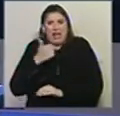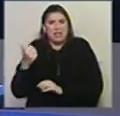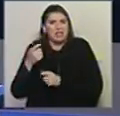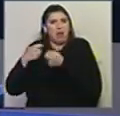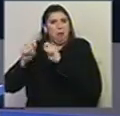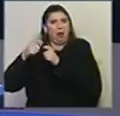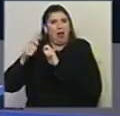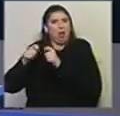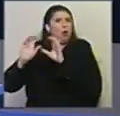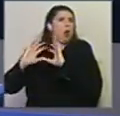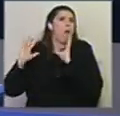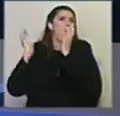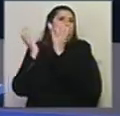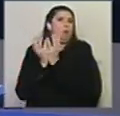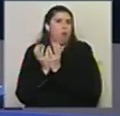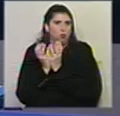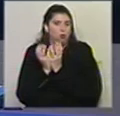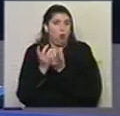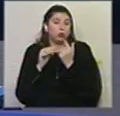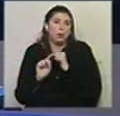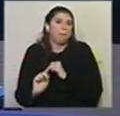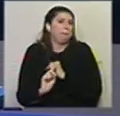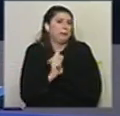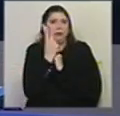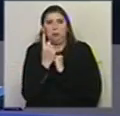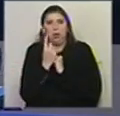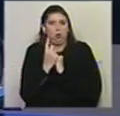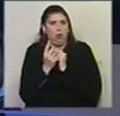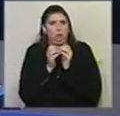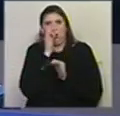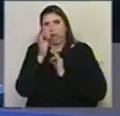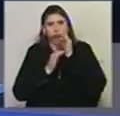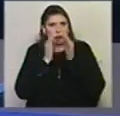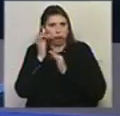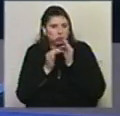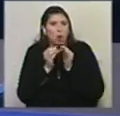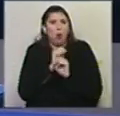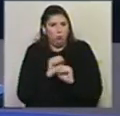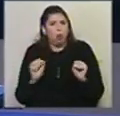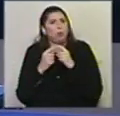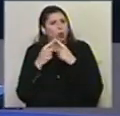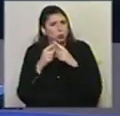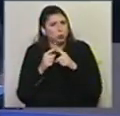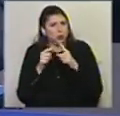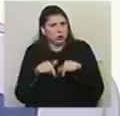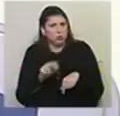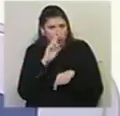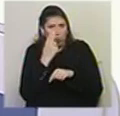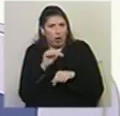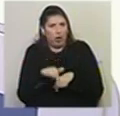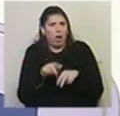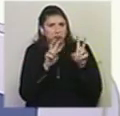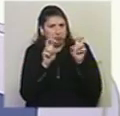nivel planetario. Eso me parece que es un primer elemento a colocarlo, porque nosotros podemos discutir mucho adentro de un país cómo tratamos un tema. Claro.